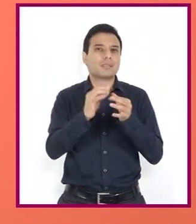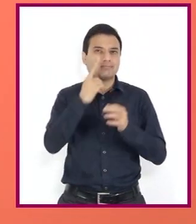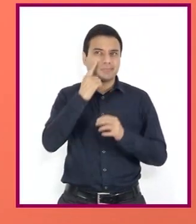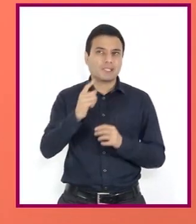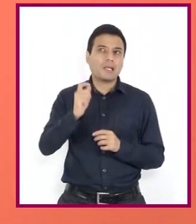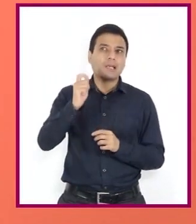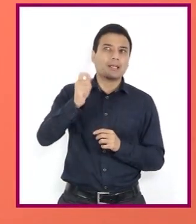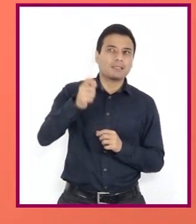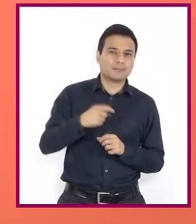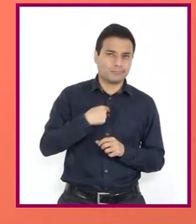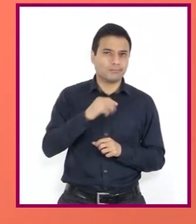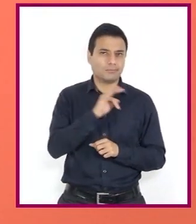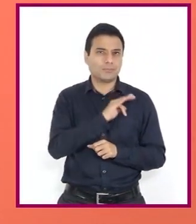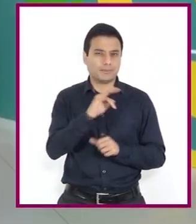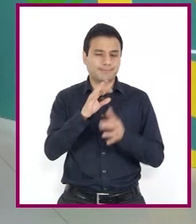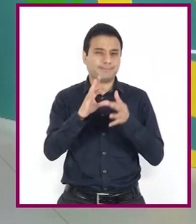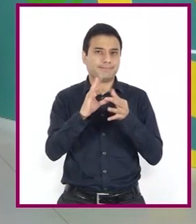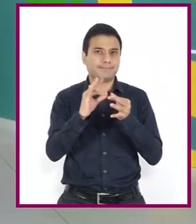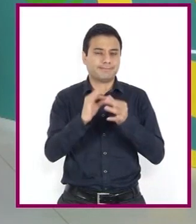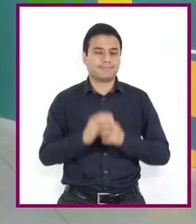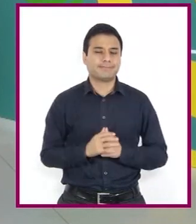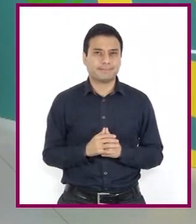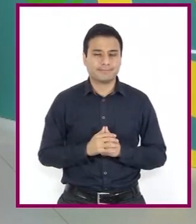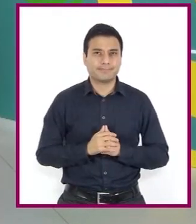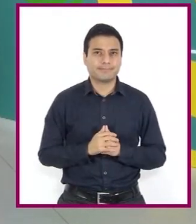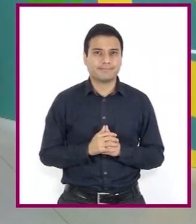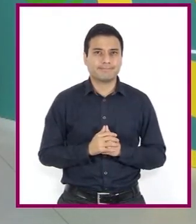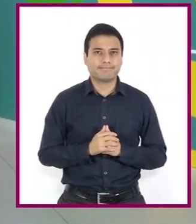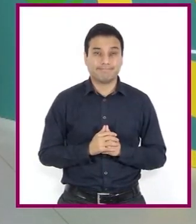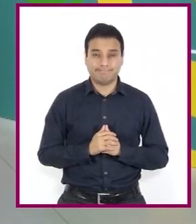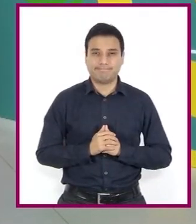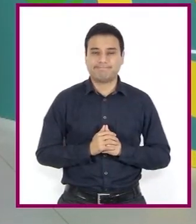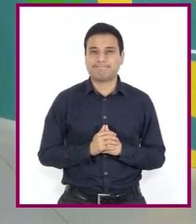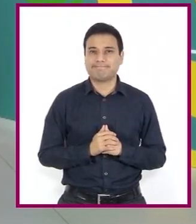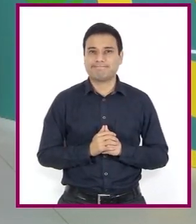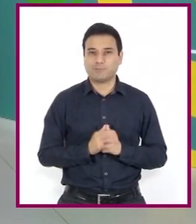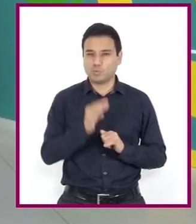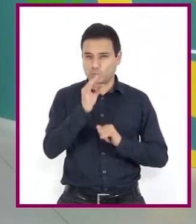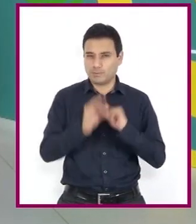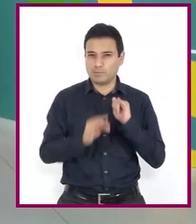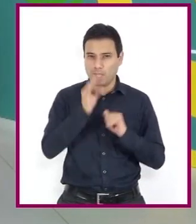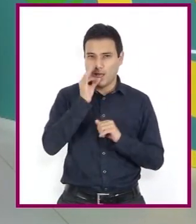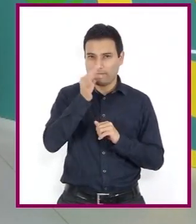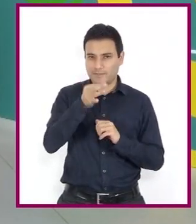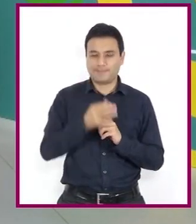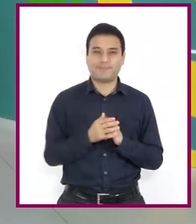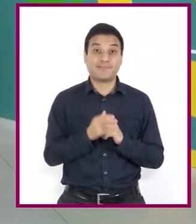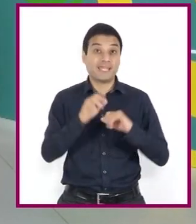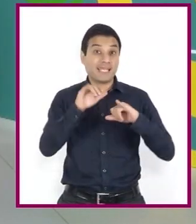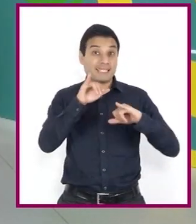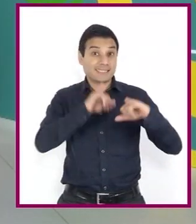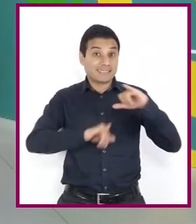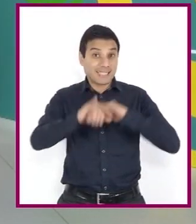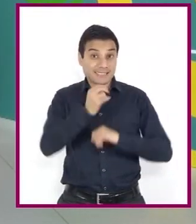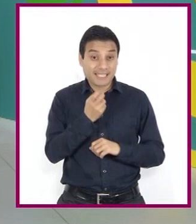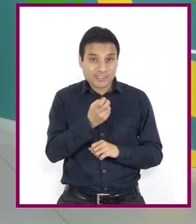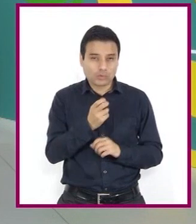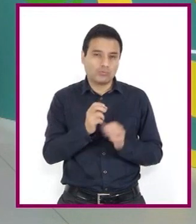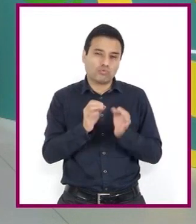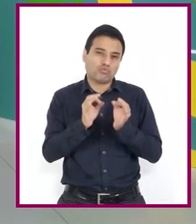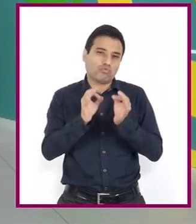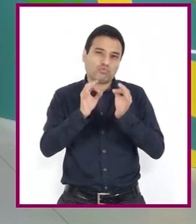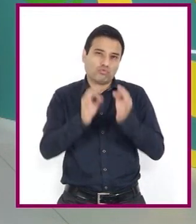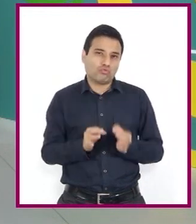está ocurriendo en el entorno. Finalmente, podemos decir que la ciencia es una actividad humana